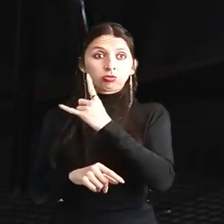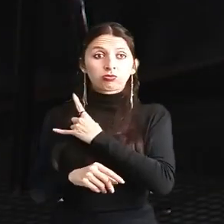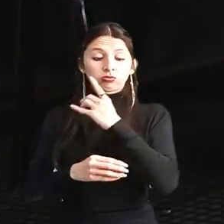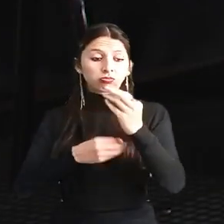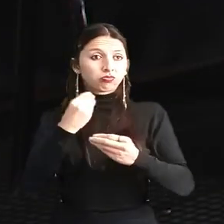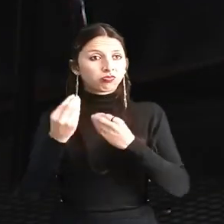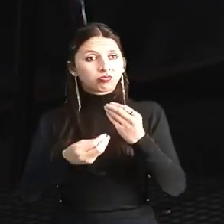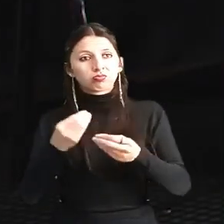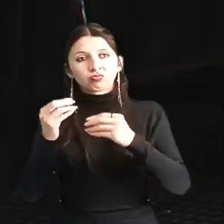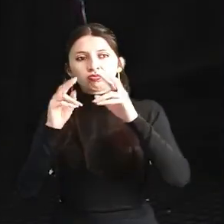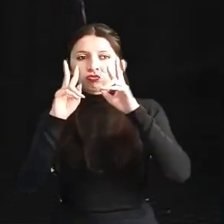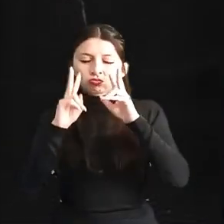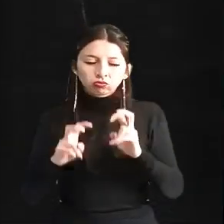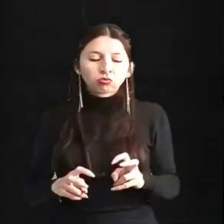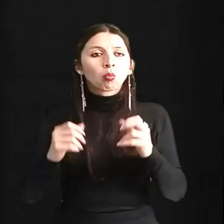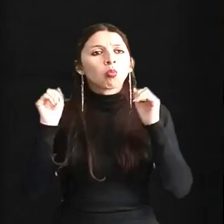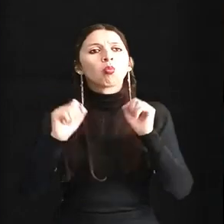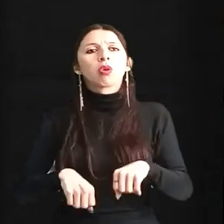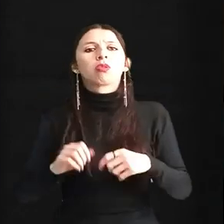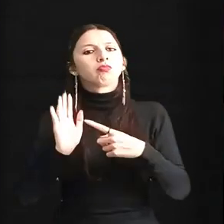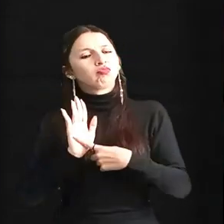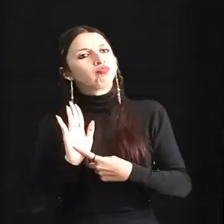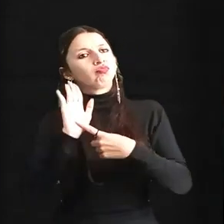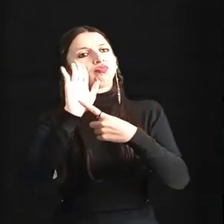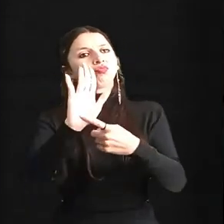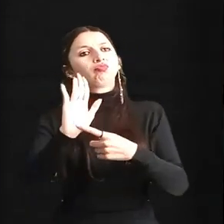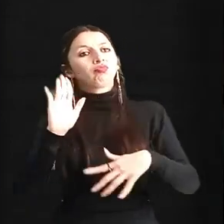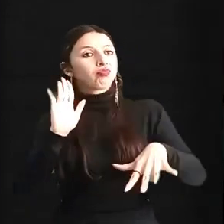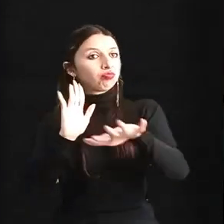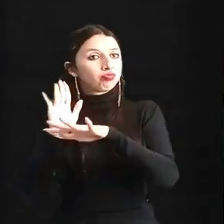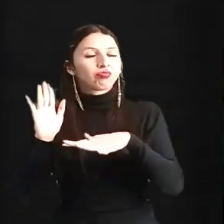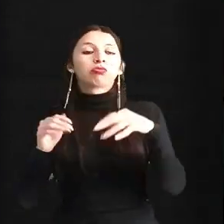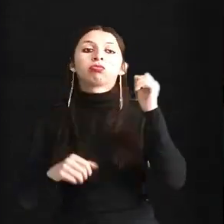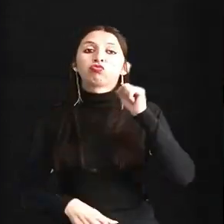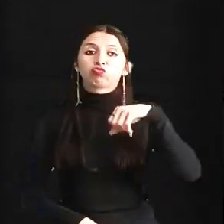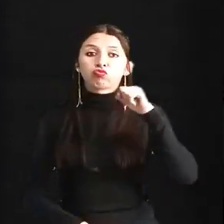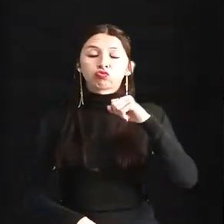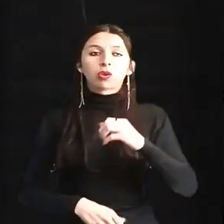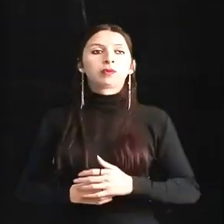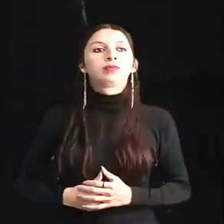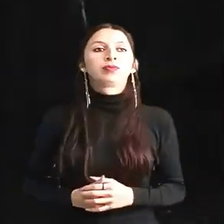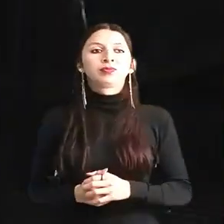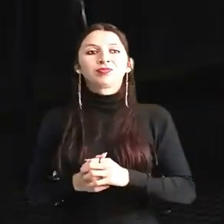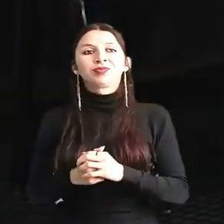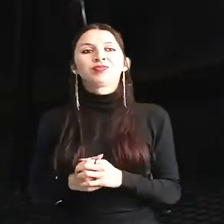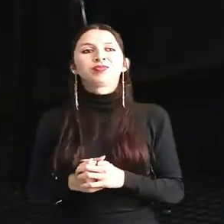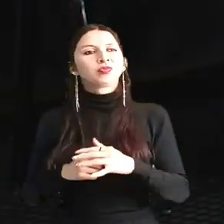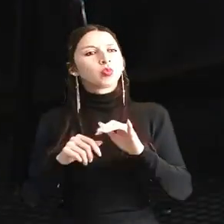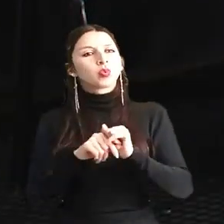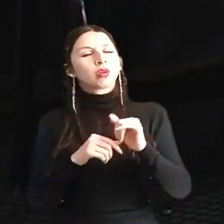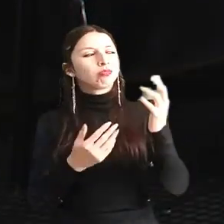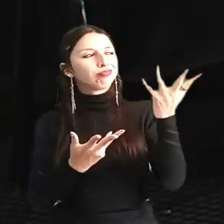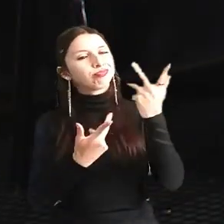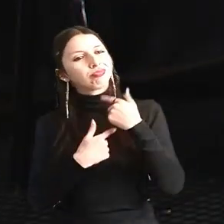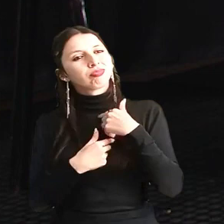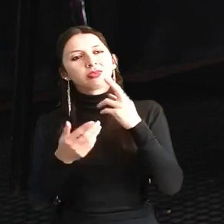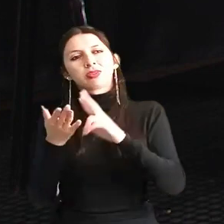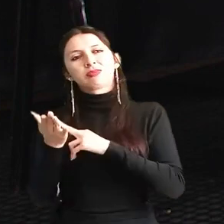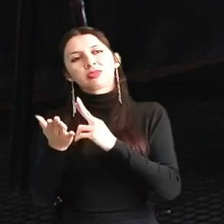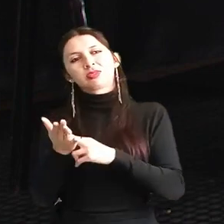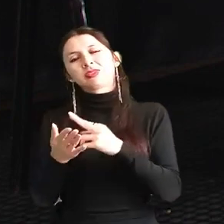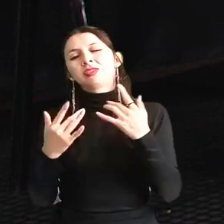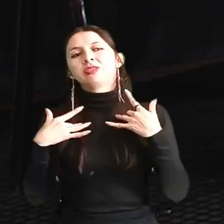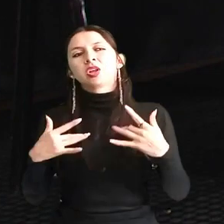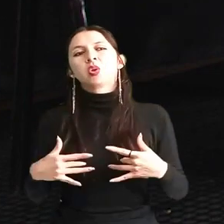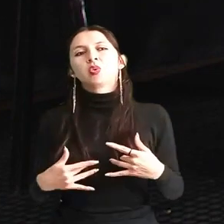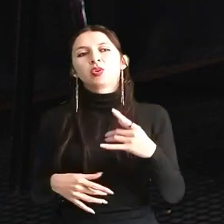investigación de calidad que se puede dar a conocer a la comunidad Así es pues este recorrido por la